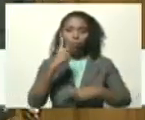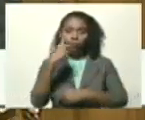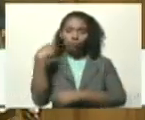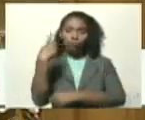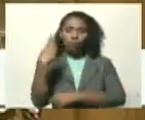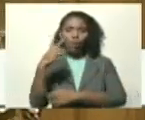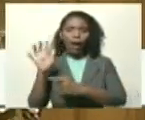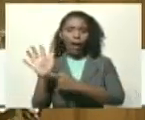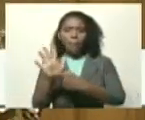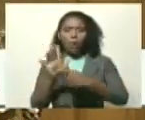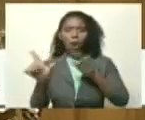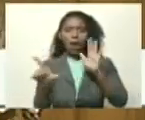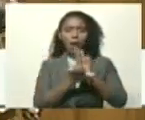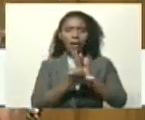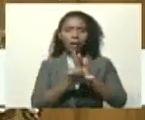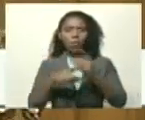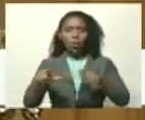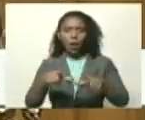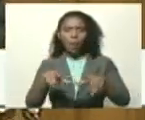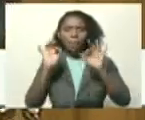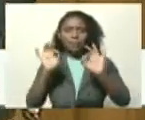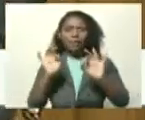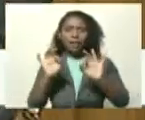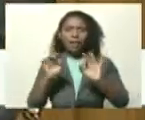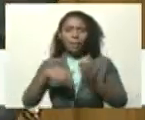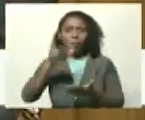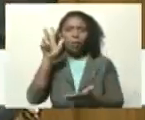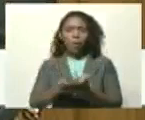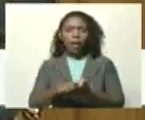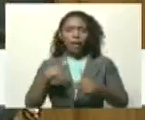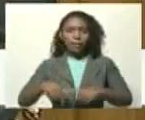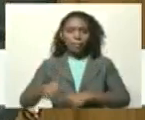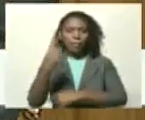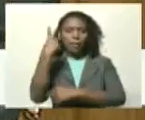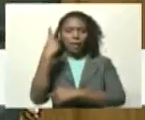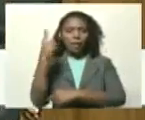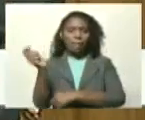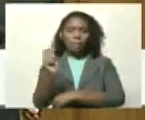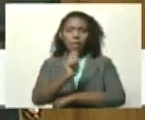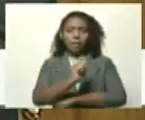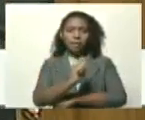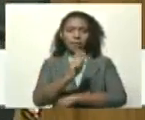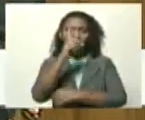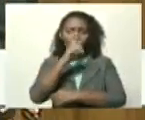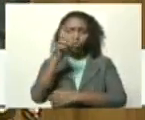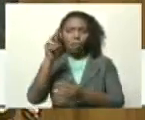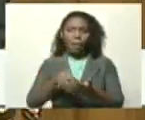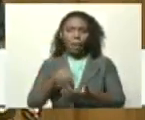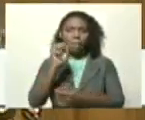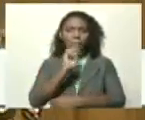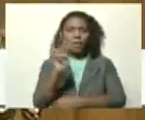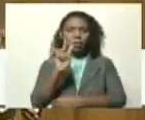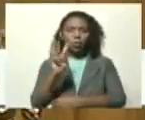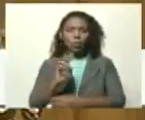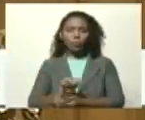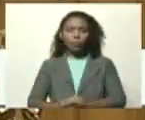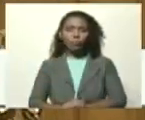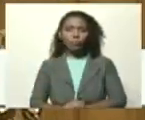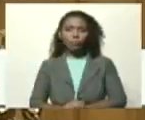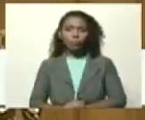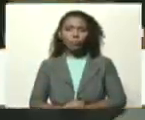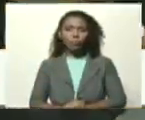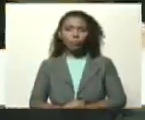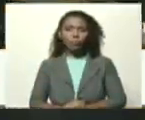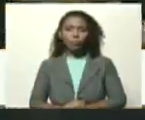la ley de las zonas económicas especiales tiene que ser aprobada este primer trimestre del año 2022.